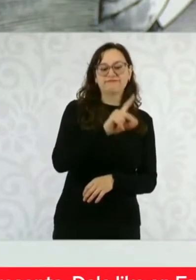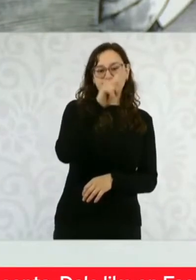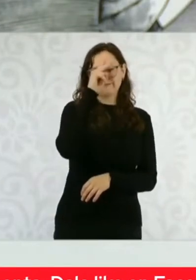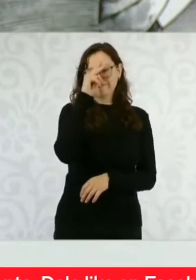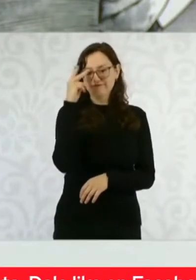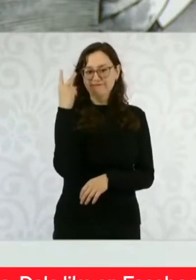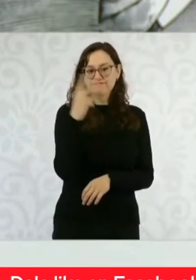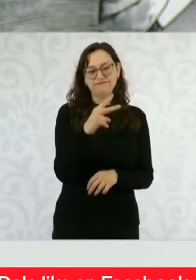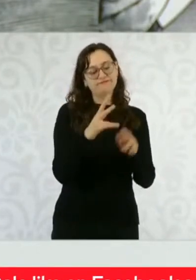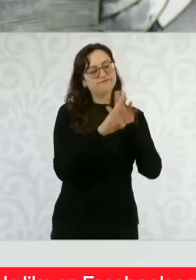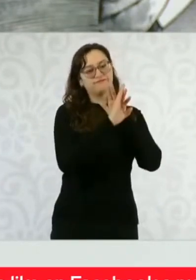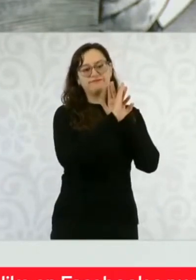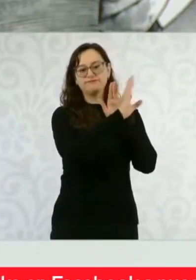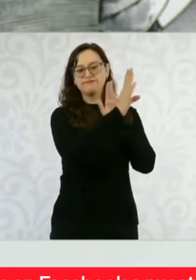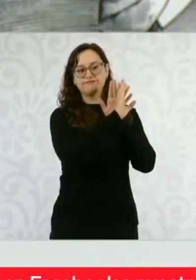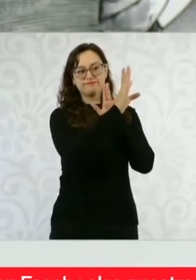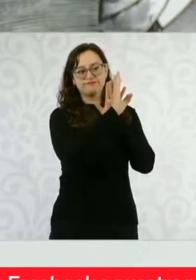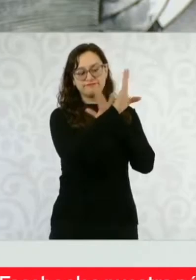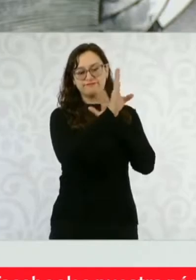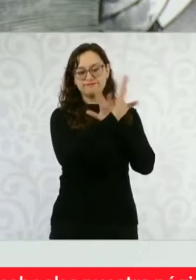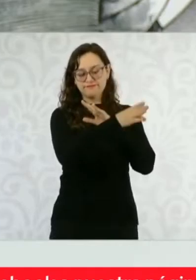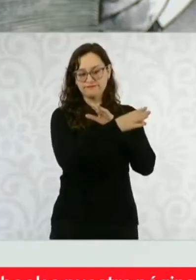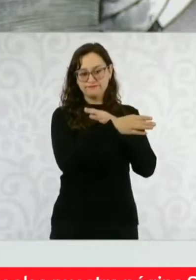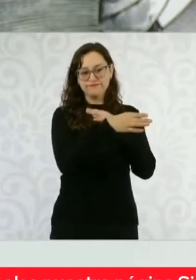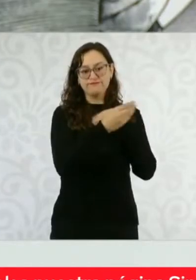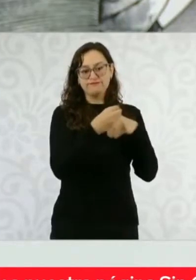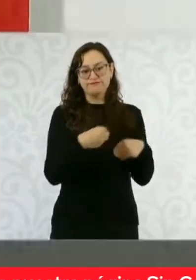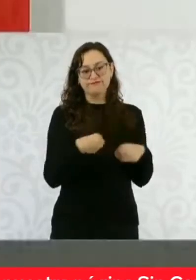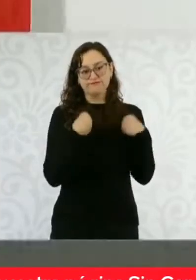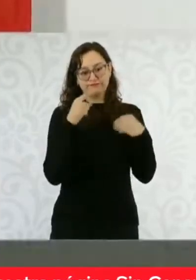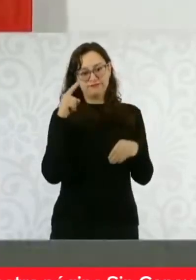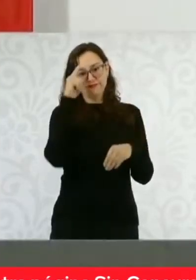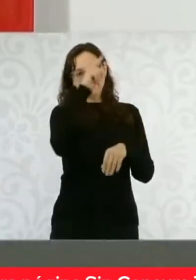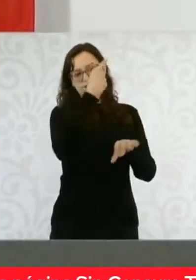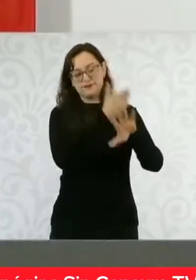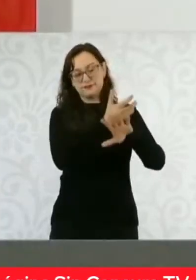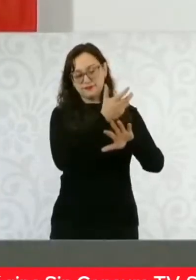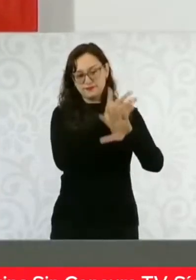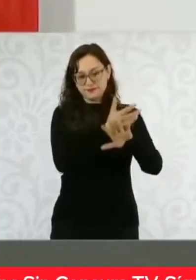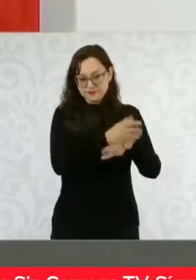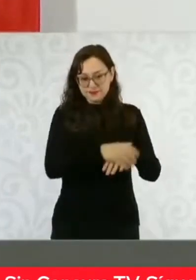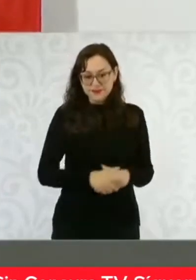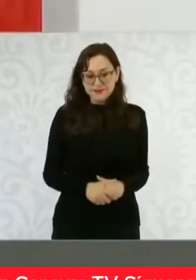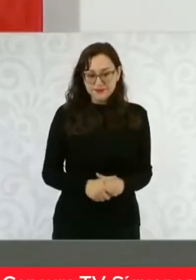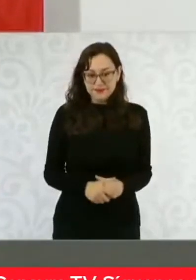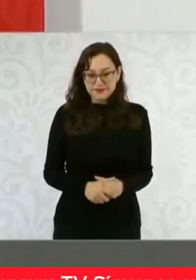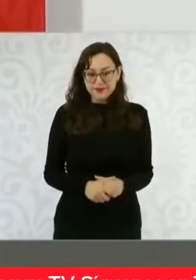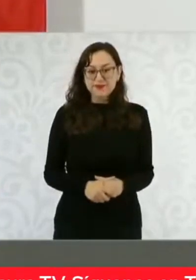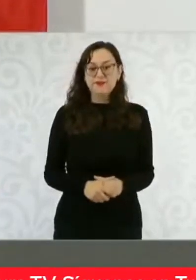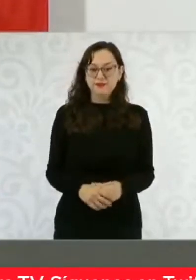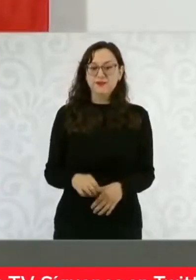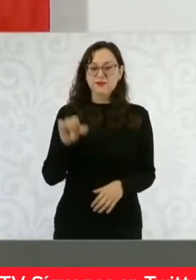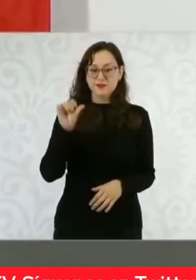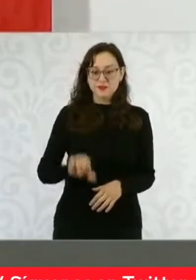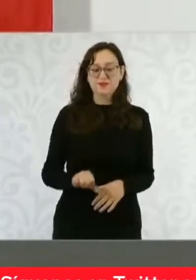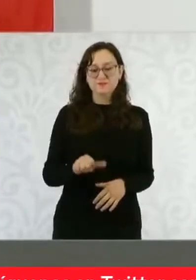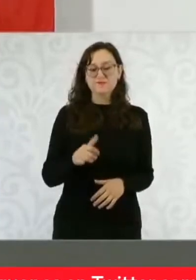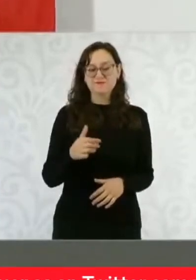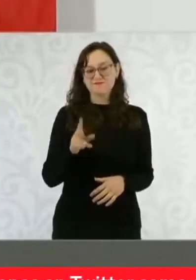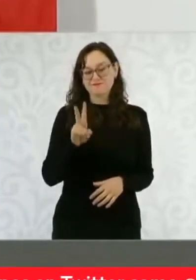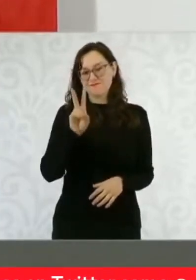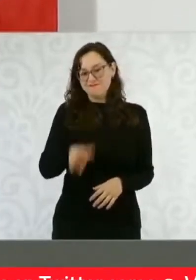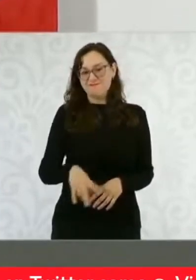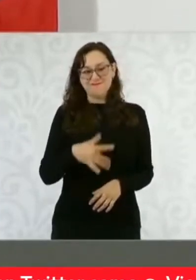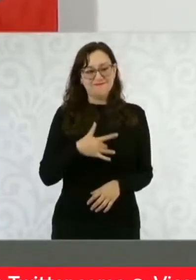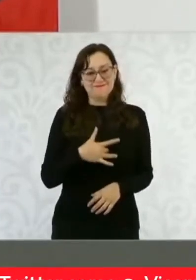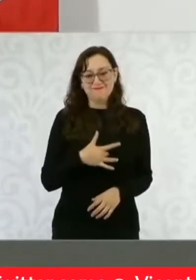paisanas, mexicanos, mexicanas que están del otro lado de la frontera. Les tenemos un regalo el día de hoy,